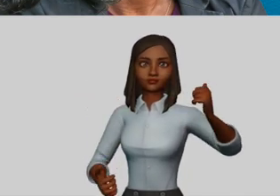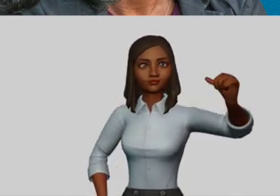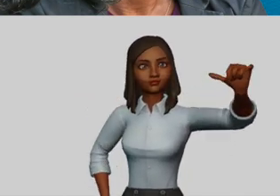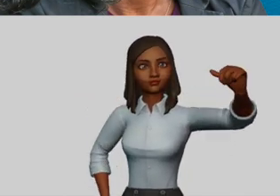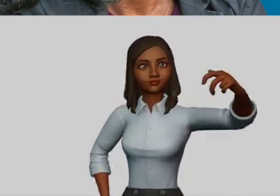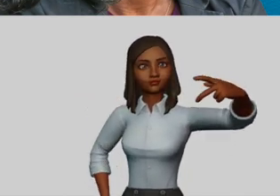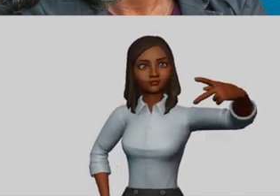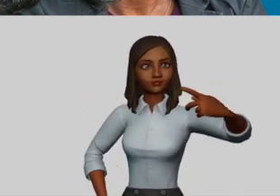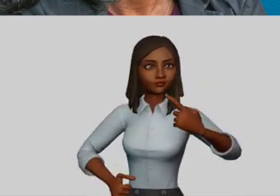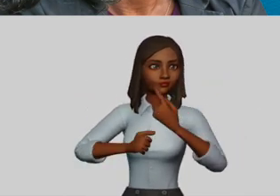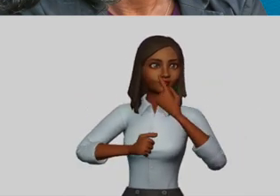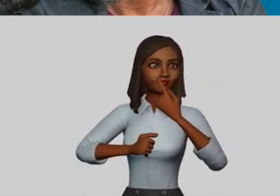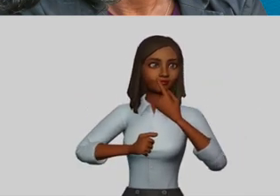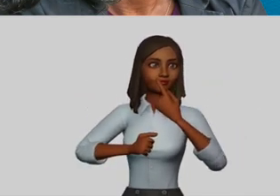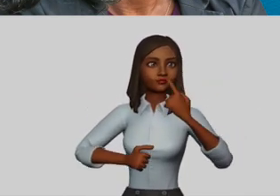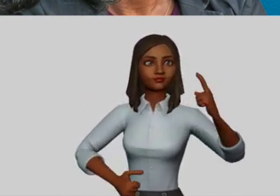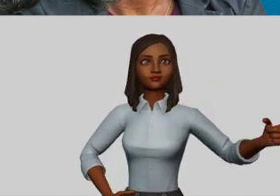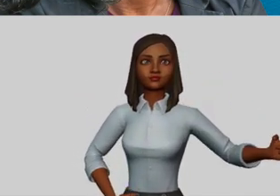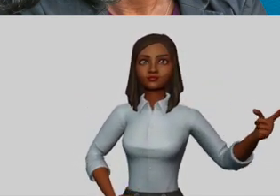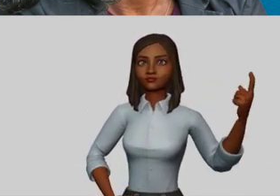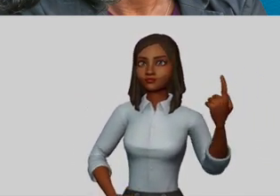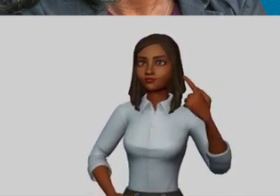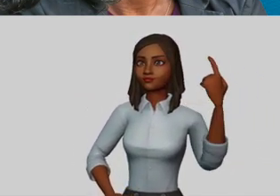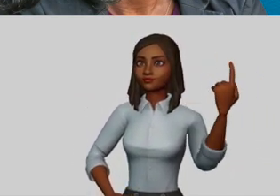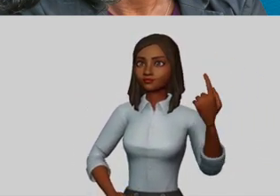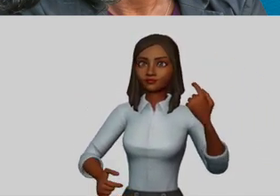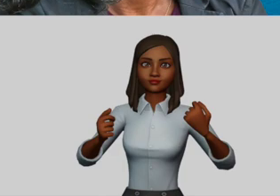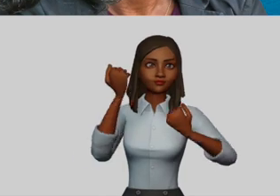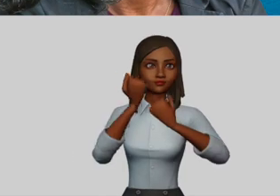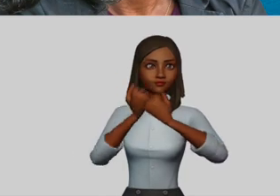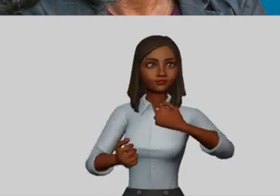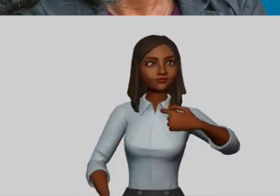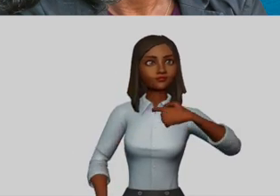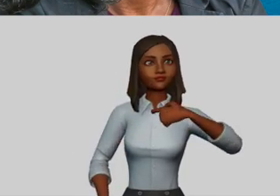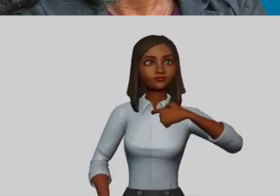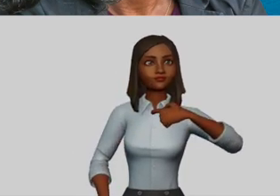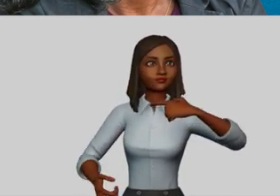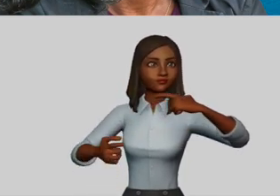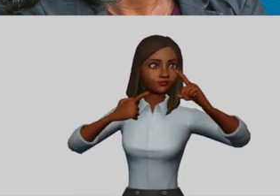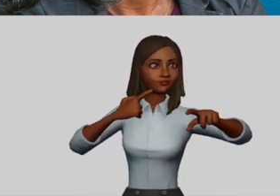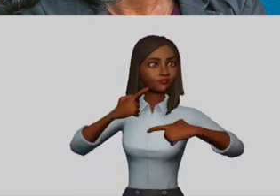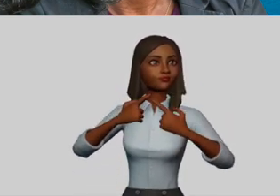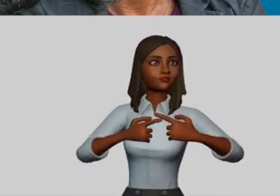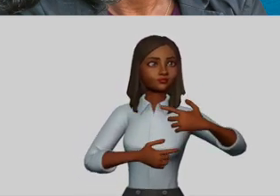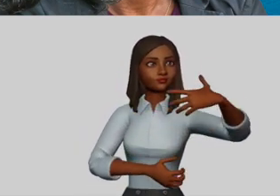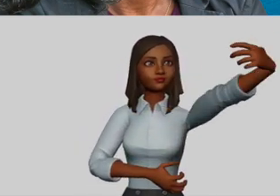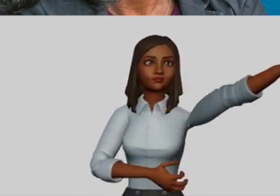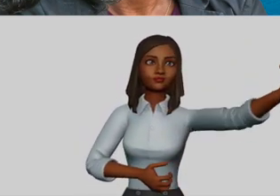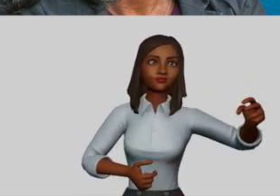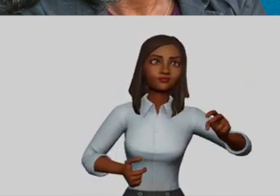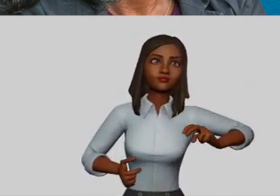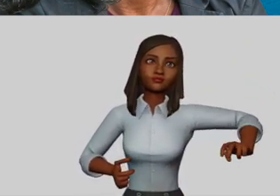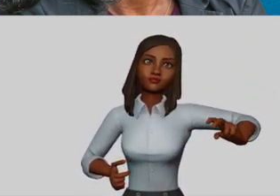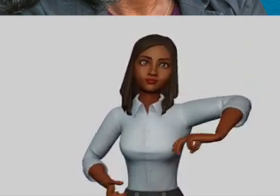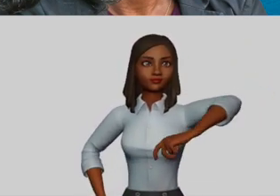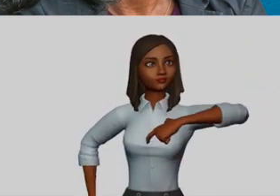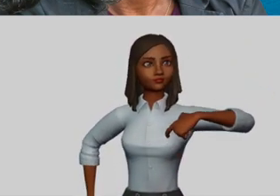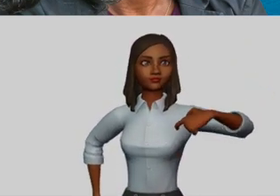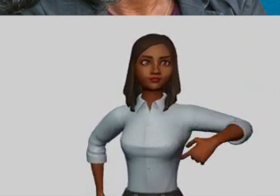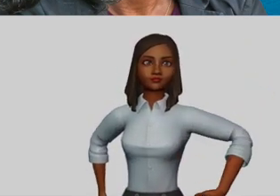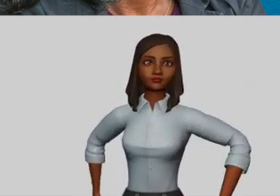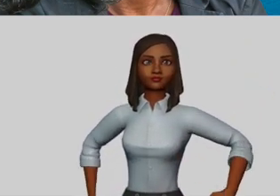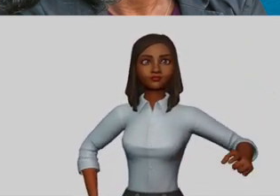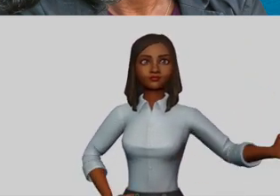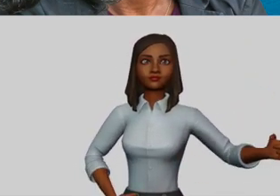pasó. Google. Entiendo que hay un nivel de asociación entre SignSpeak y Google. Cuéntanos